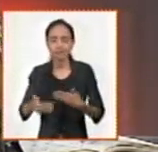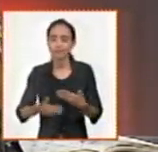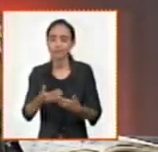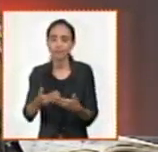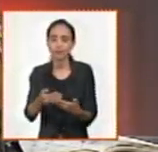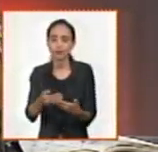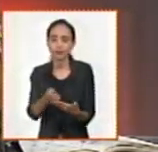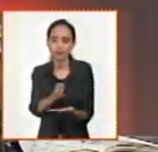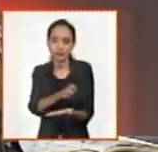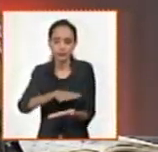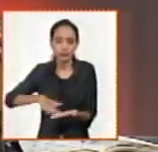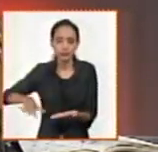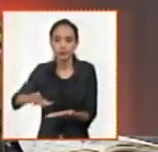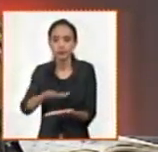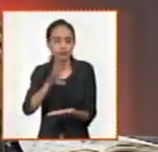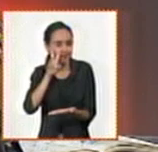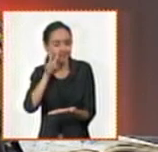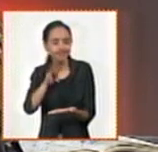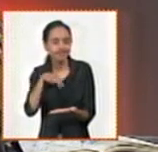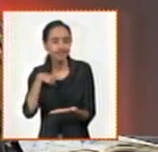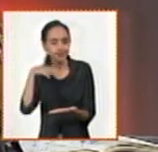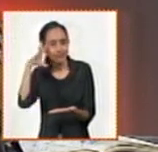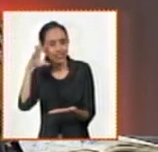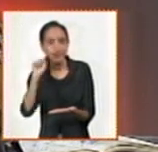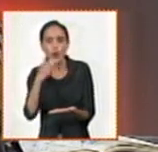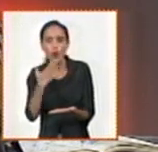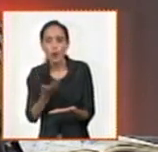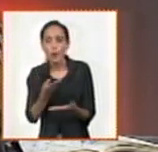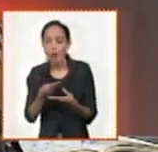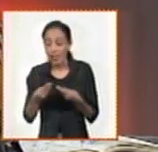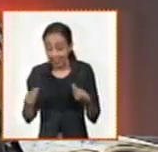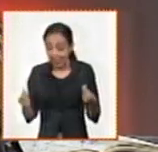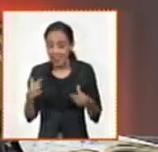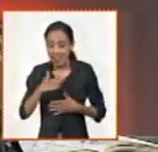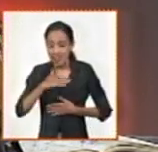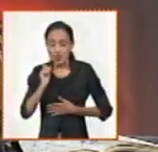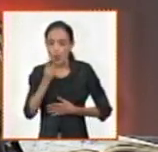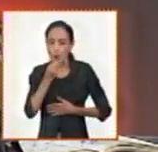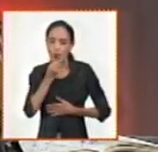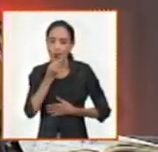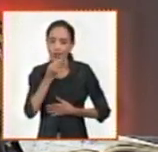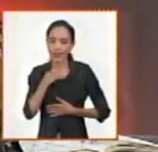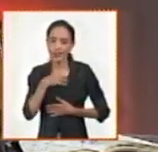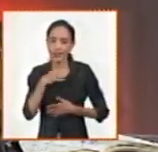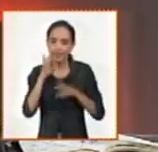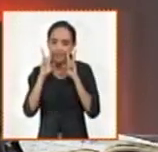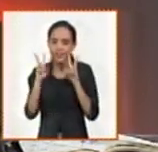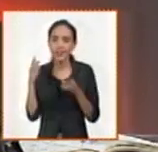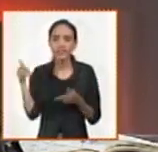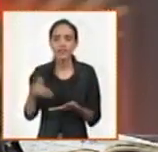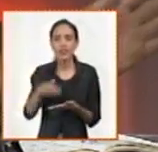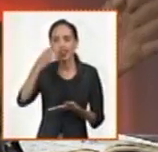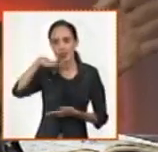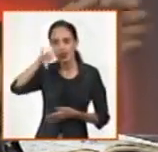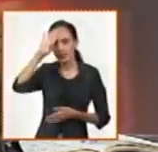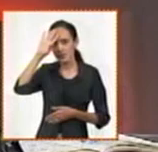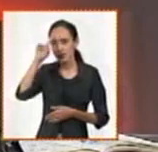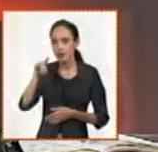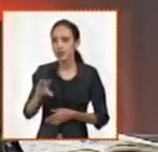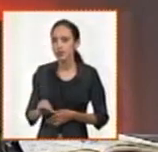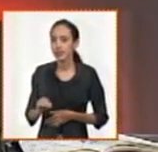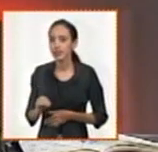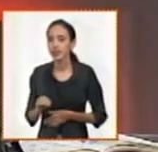civilizatoria, y se da cuenta que solo con la tierra puede tener vida. Y vienen a Cuba y, no, es que yo